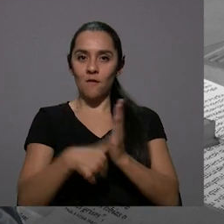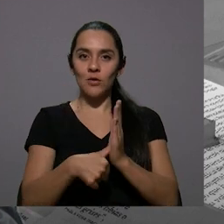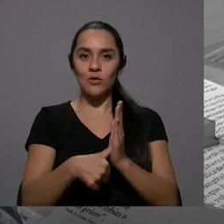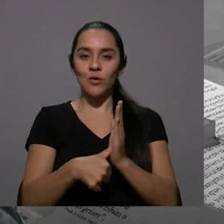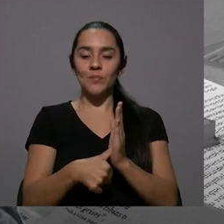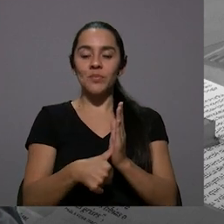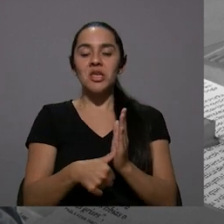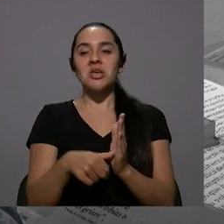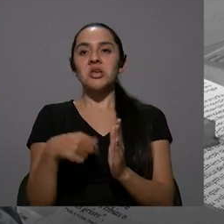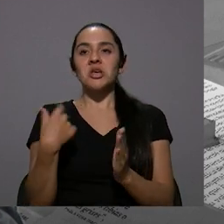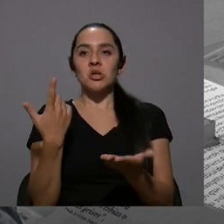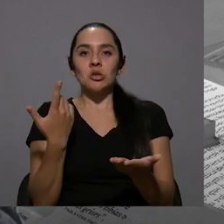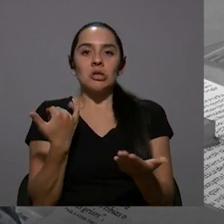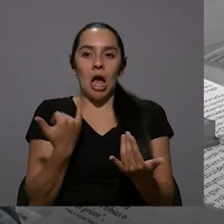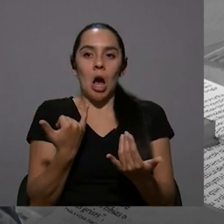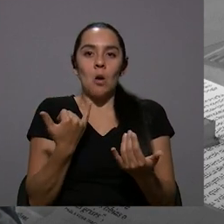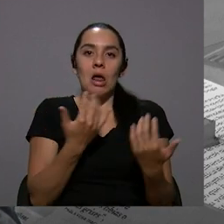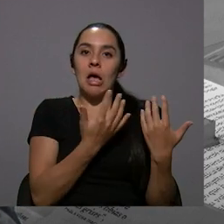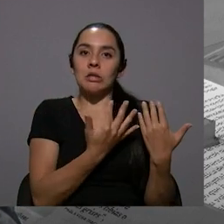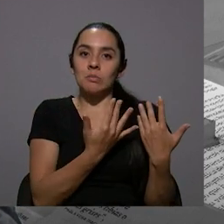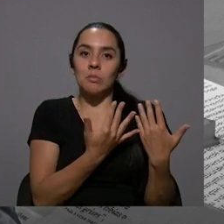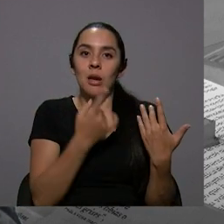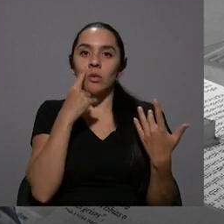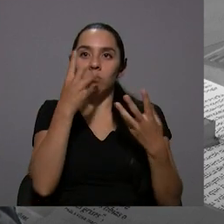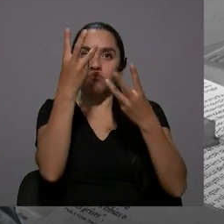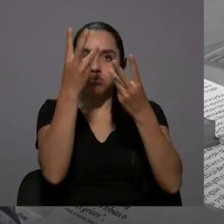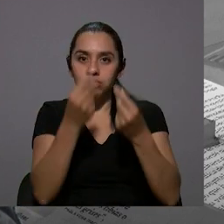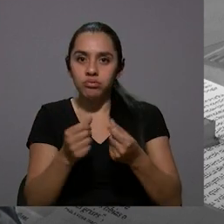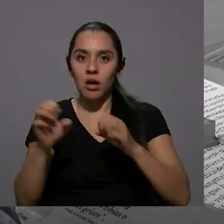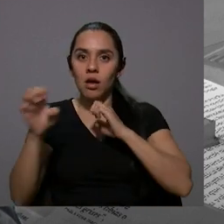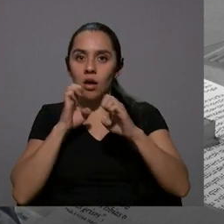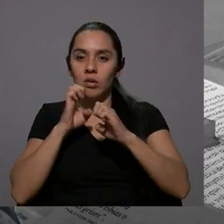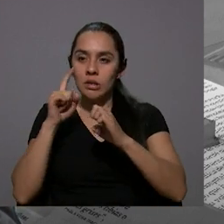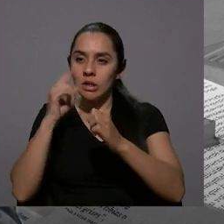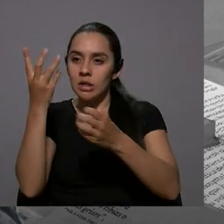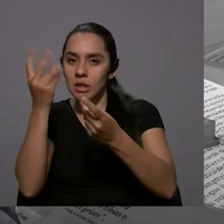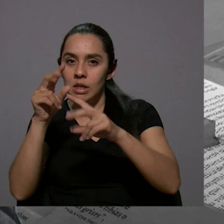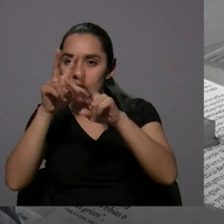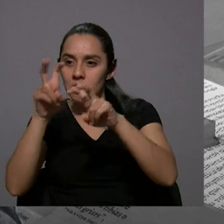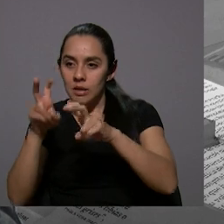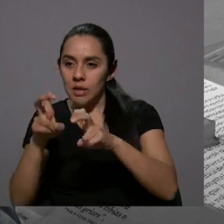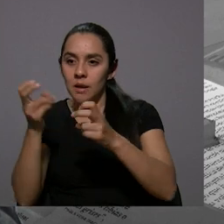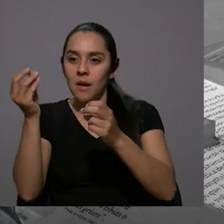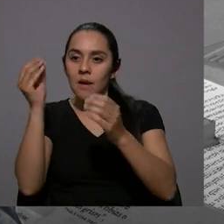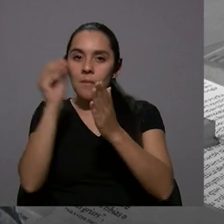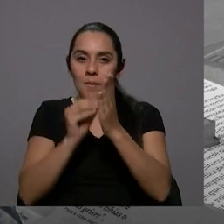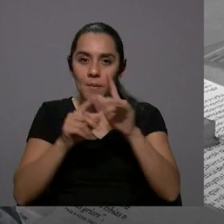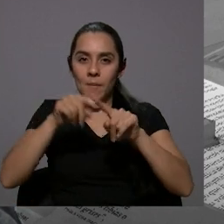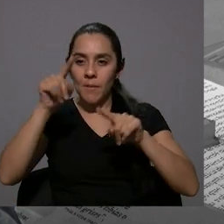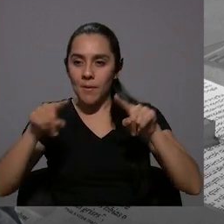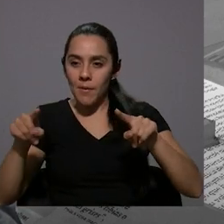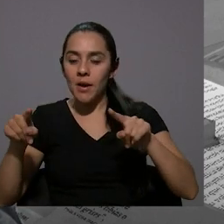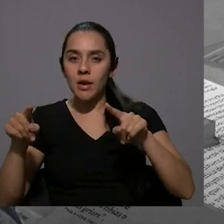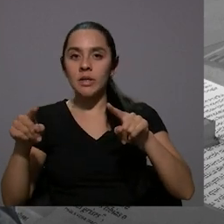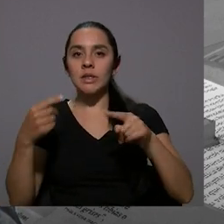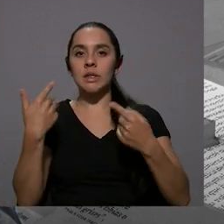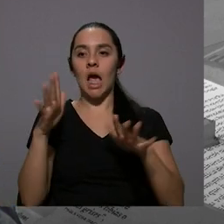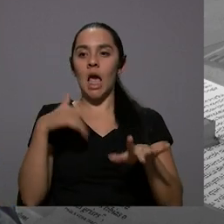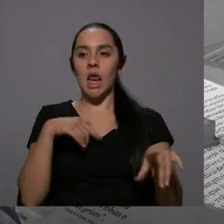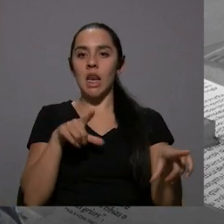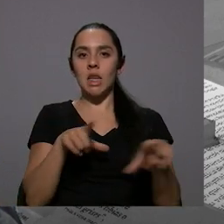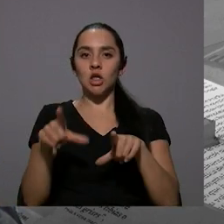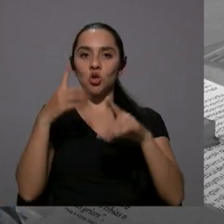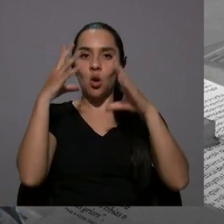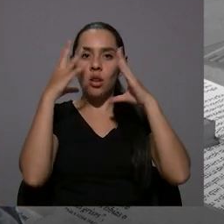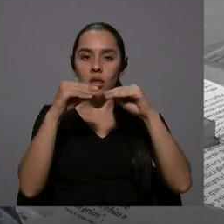eh vamos a ver estamos esperando nada más por tabular las encuestas que hicimos a las personas que votaron ya tenemos los datos